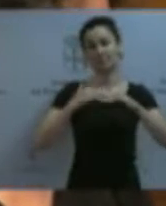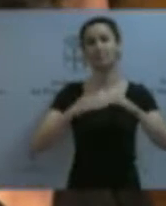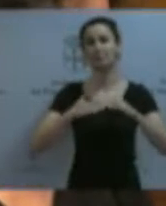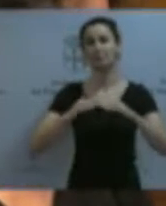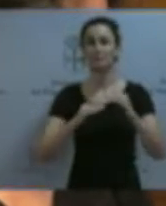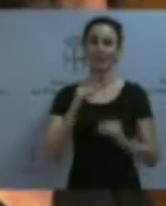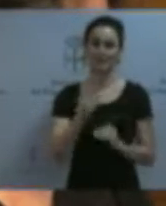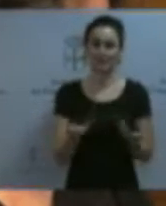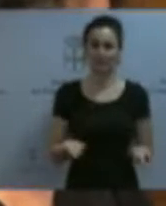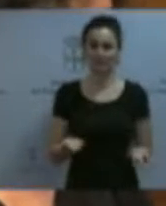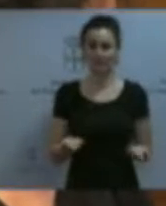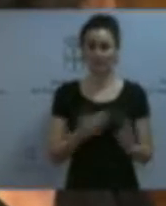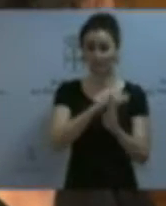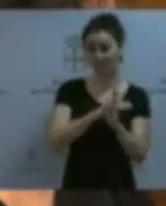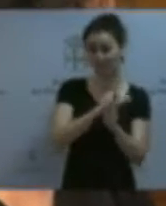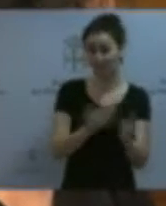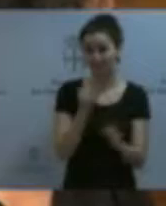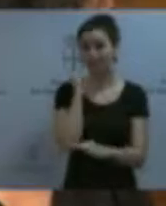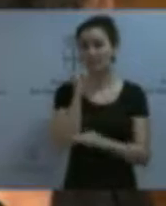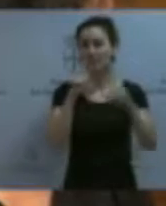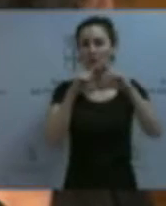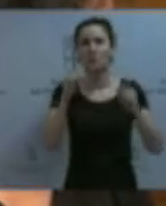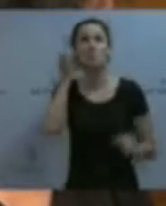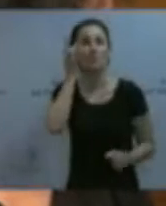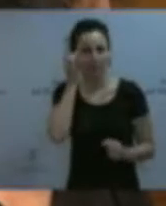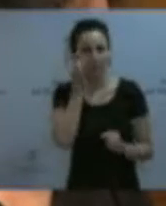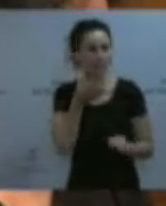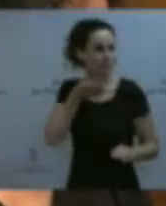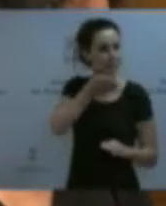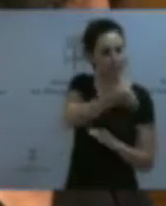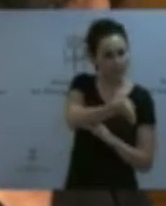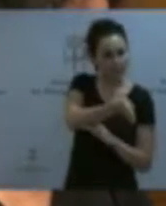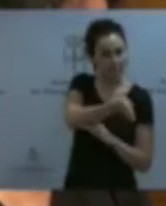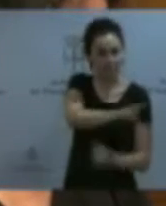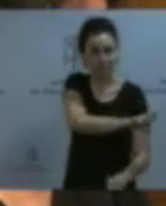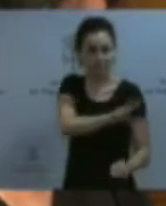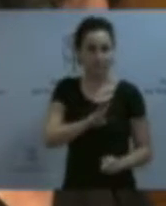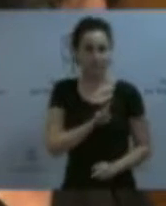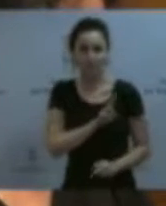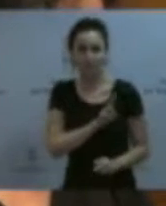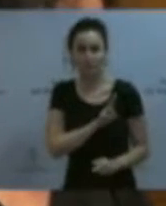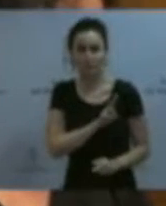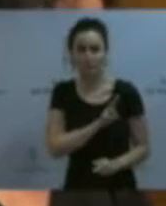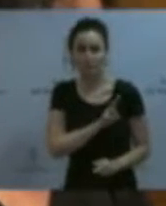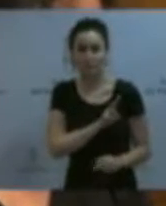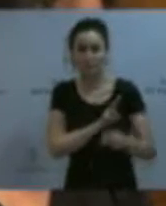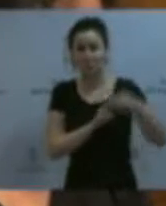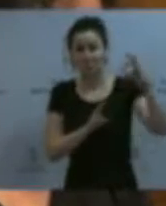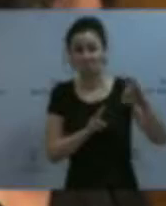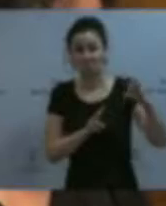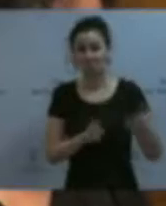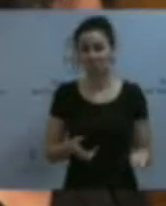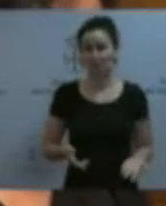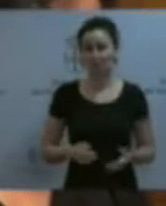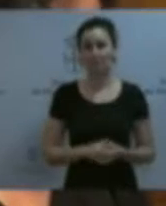Esto lo llevaron al Instituto Asturiano de la Mujer, uno de los pocos organismos que contestaron a sus reivindicaciones, y en las